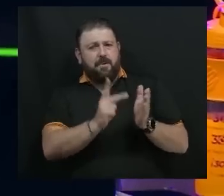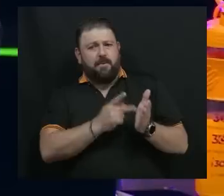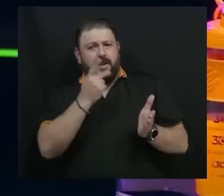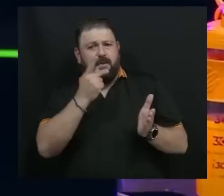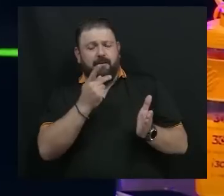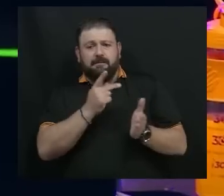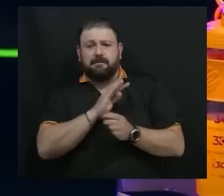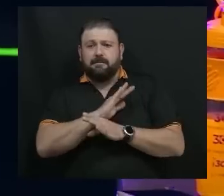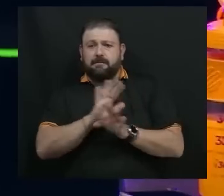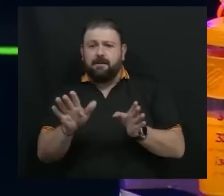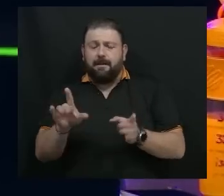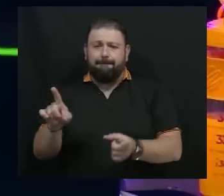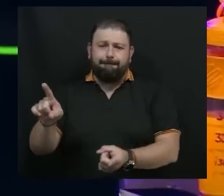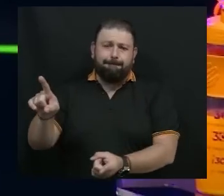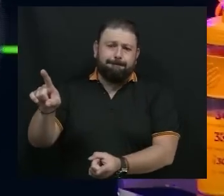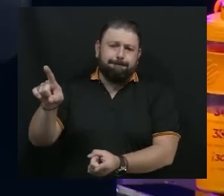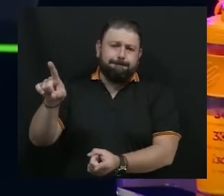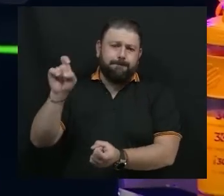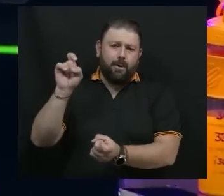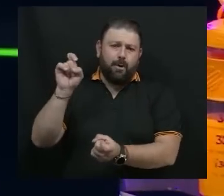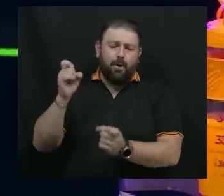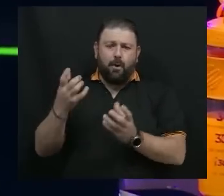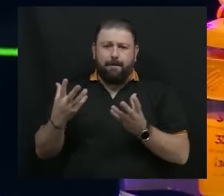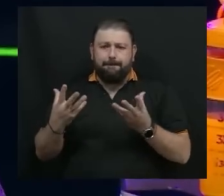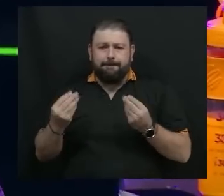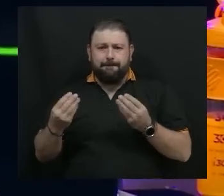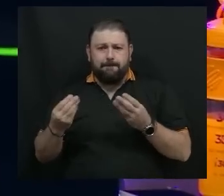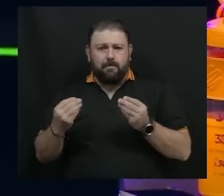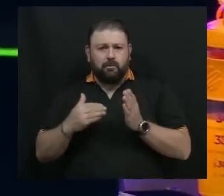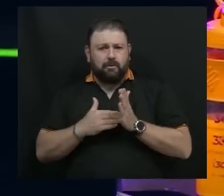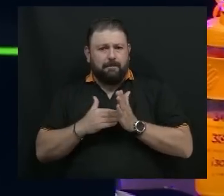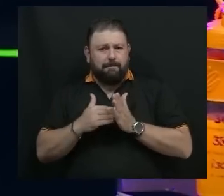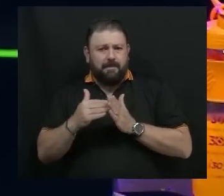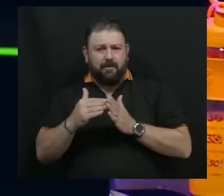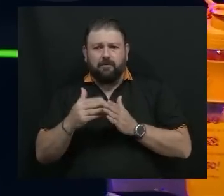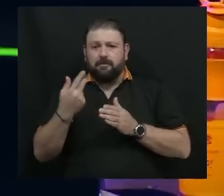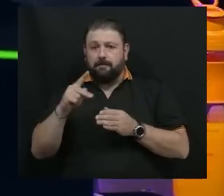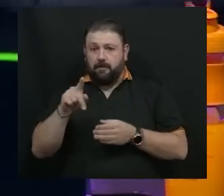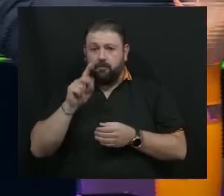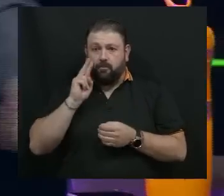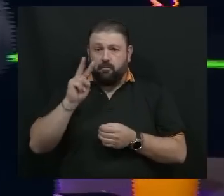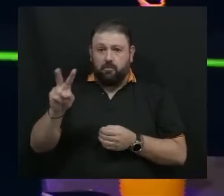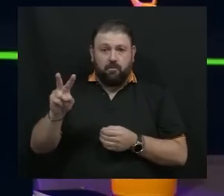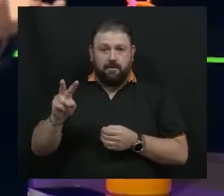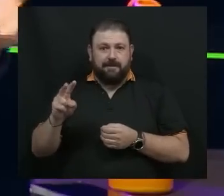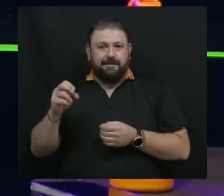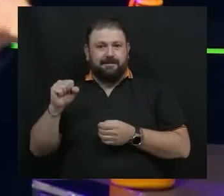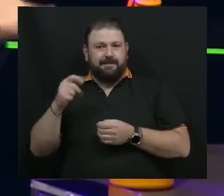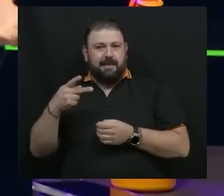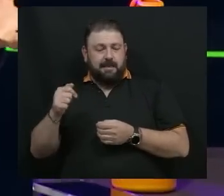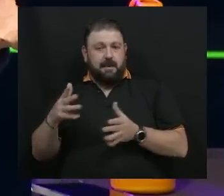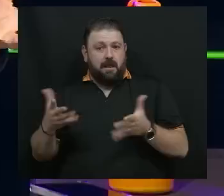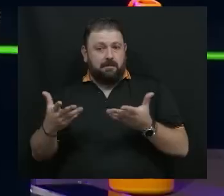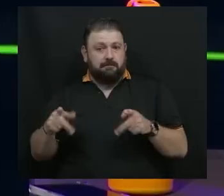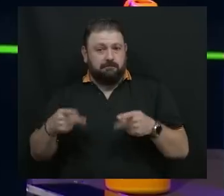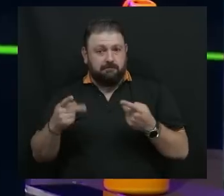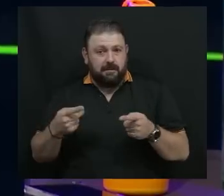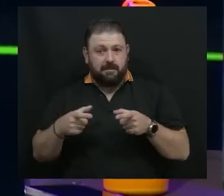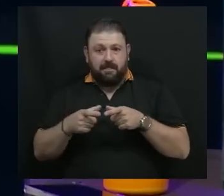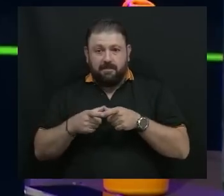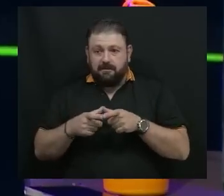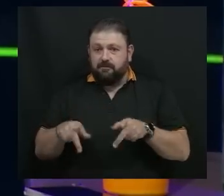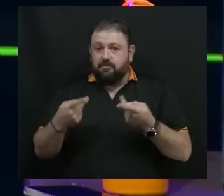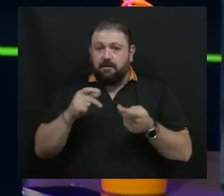de dólares, no sé. Pero tú no ves a Shakira en la calle o en el Oxxo vendiendo los discos o la canción. ¿Están de acuerdo? Es